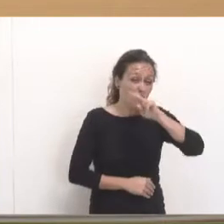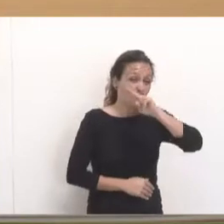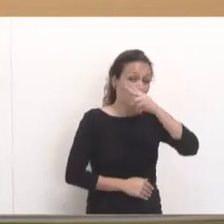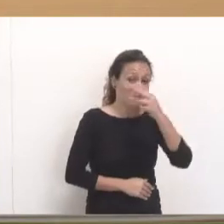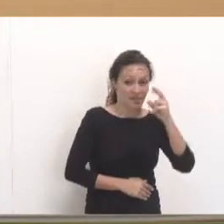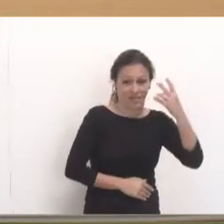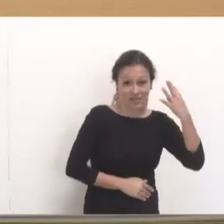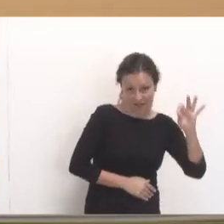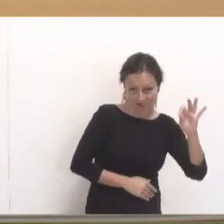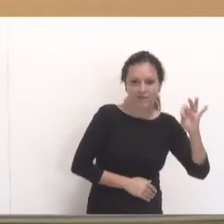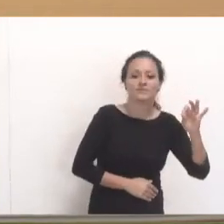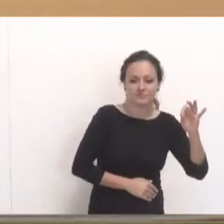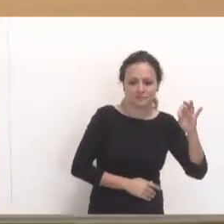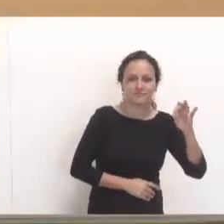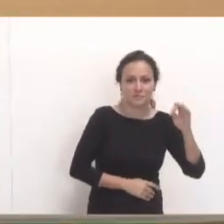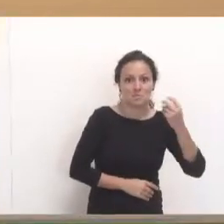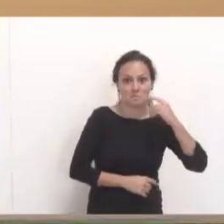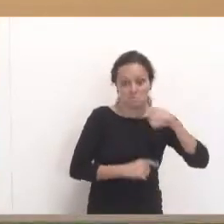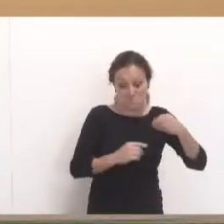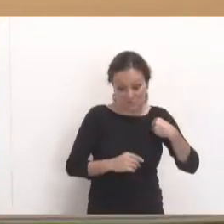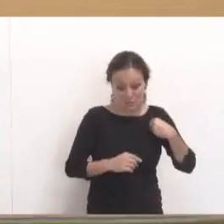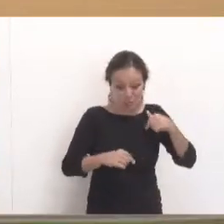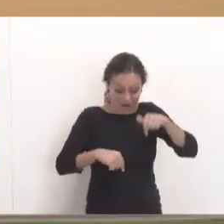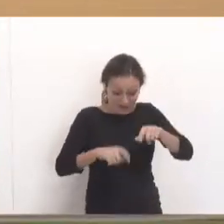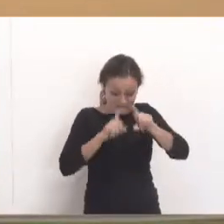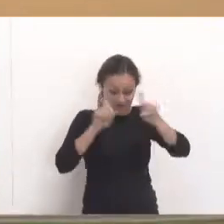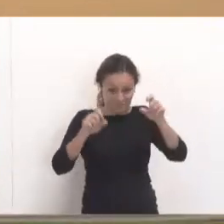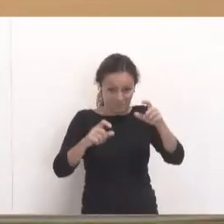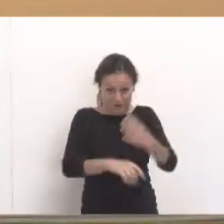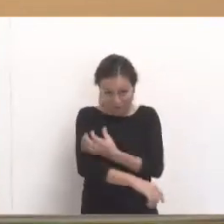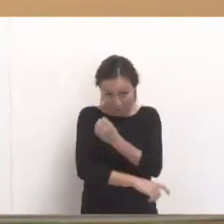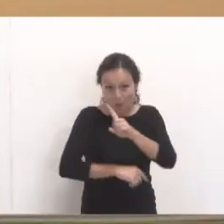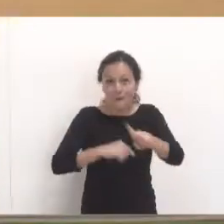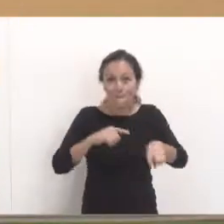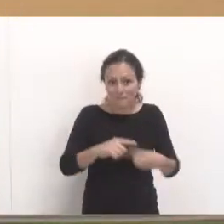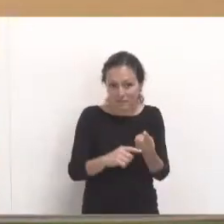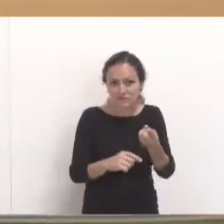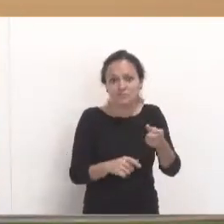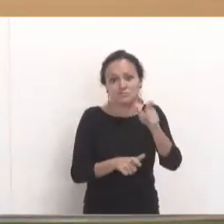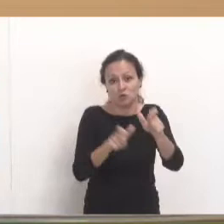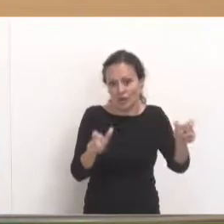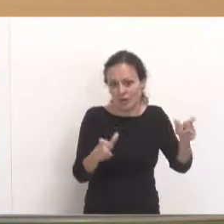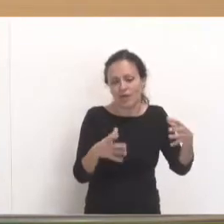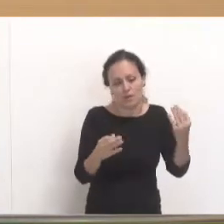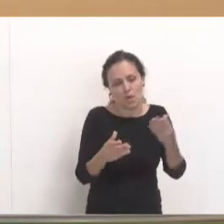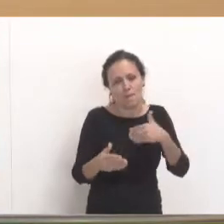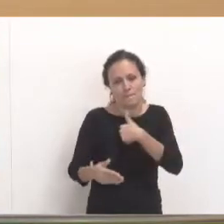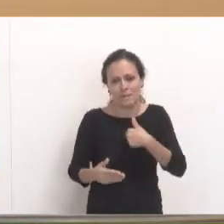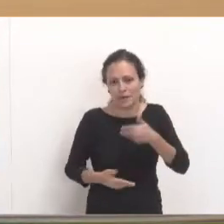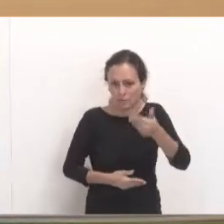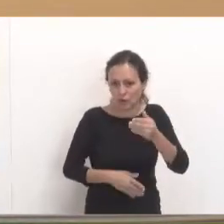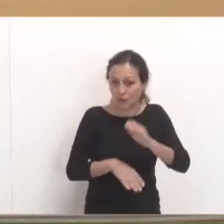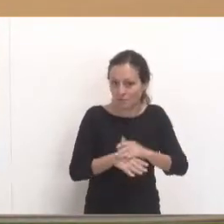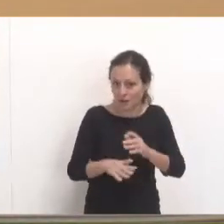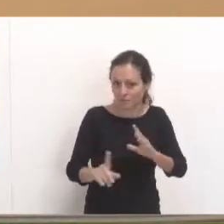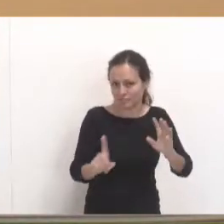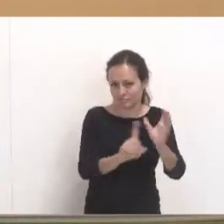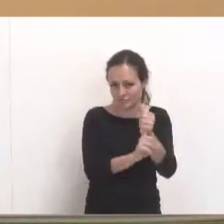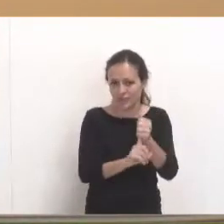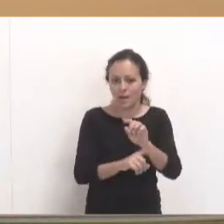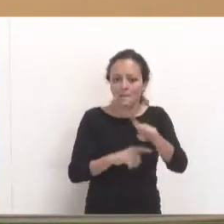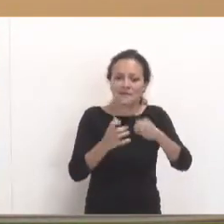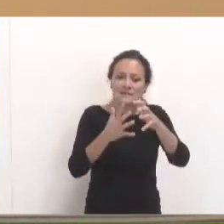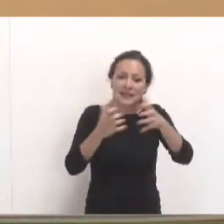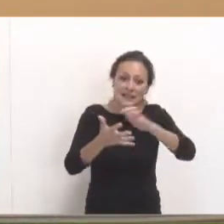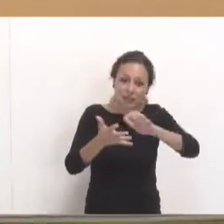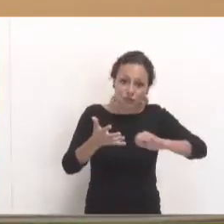comprometida porque también en este reto pueblos y ciudades tienen un papel especialmente relevante que jugar. Y se adjunta el texto de la declaración.